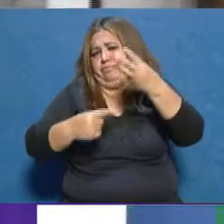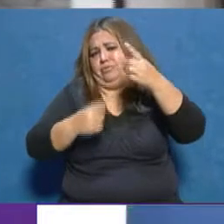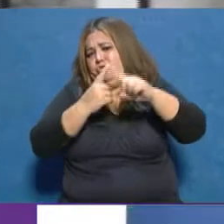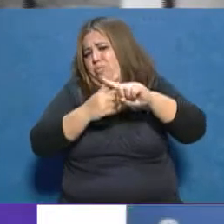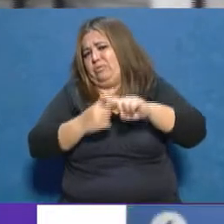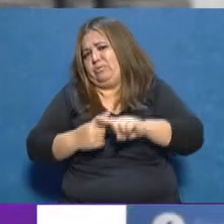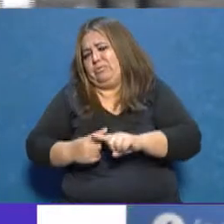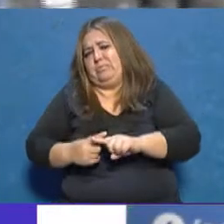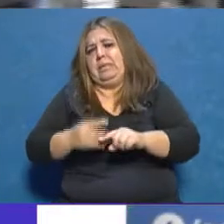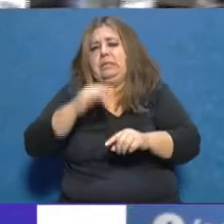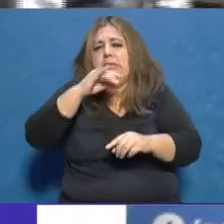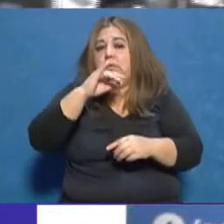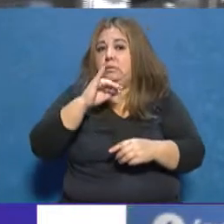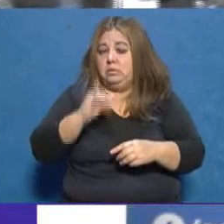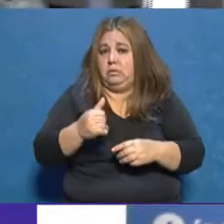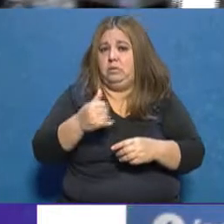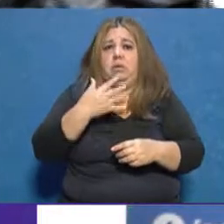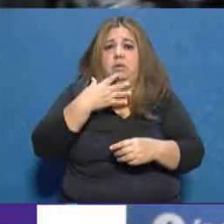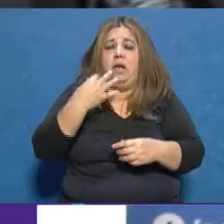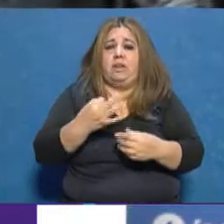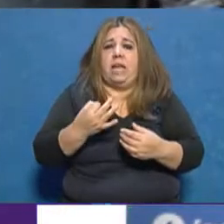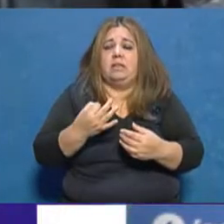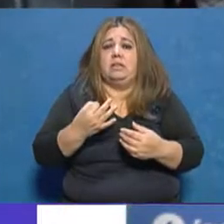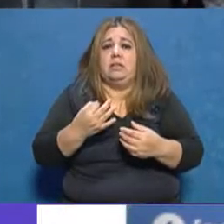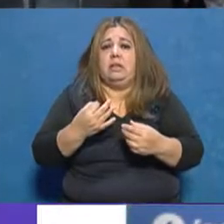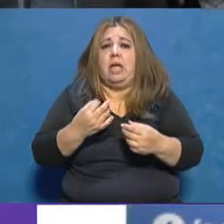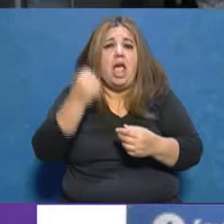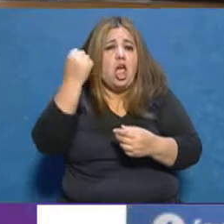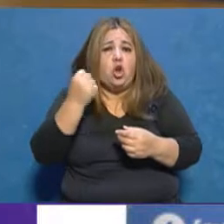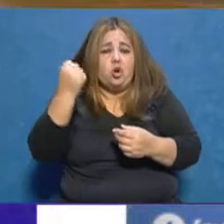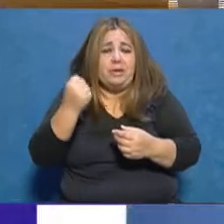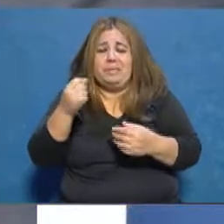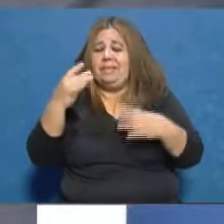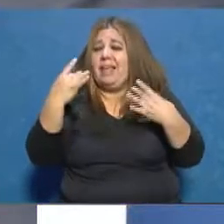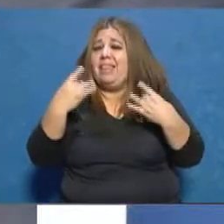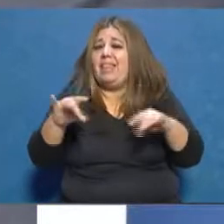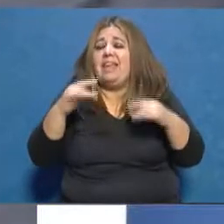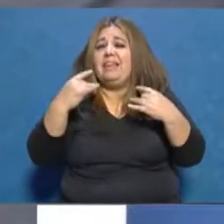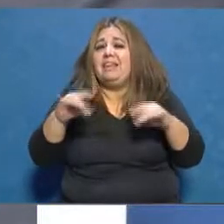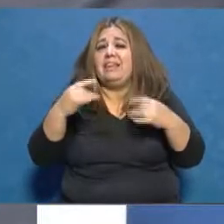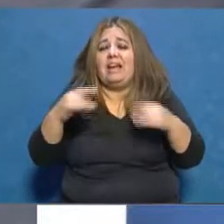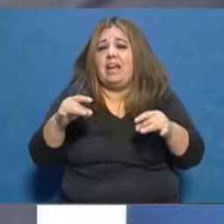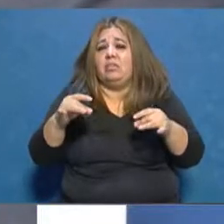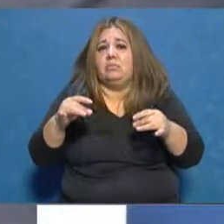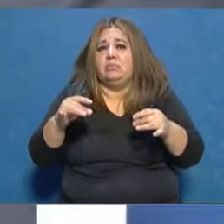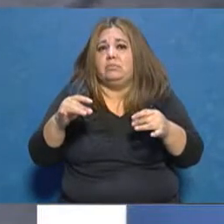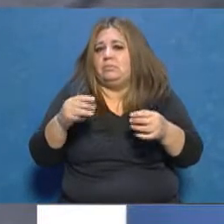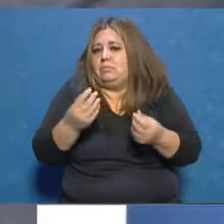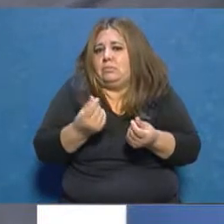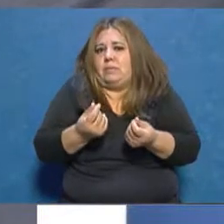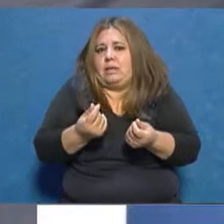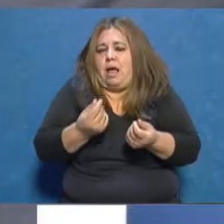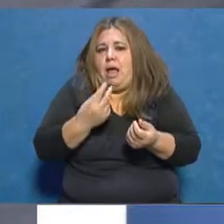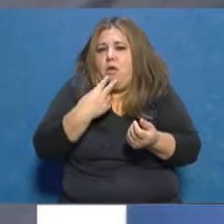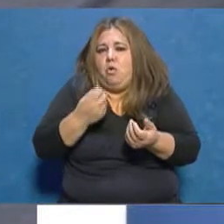sí, realmente estamos en una situación económica muy delicada, porque no te alcanza ni para pagar la